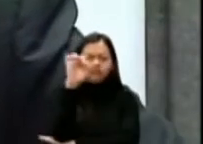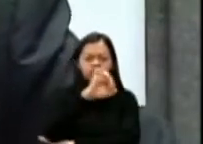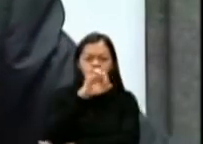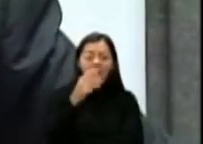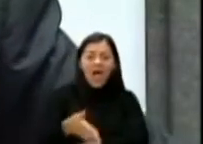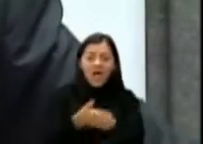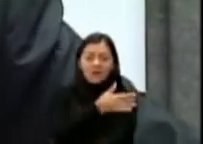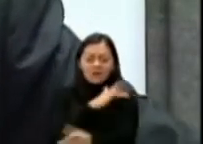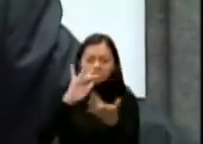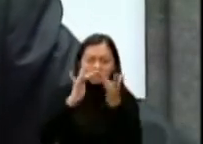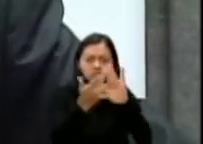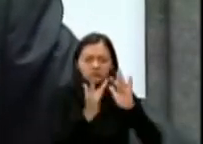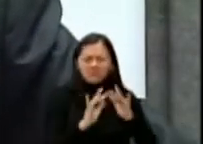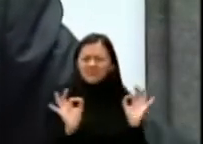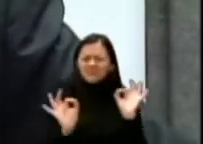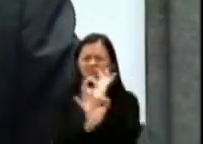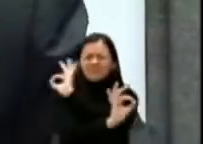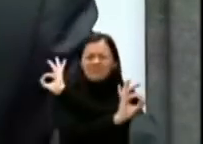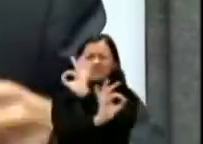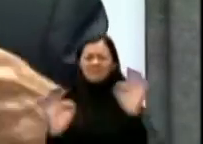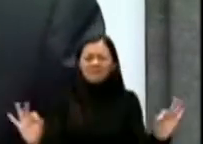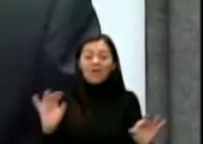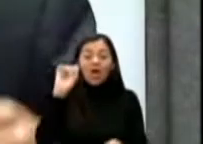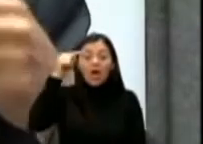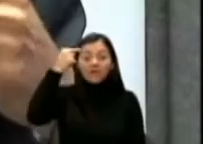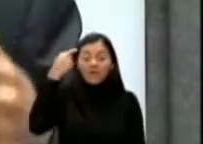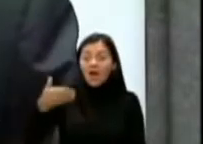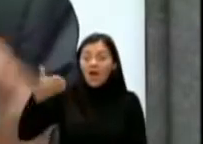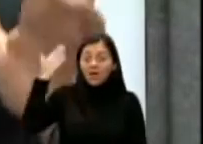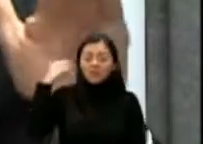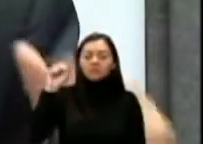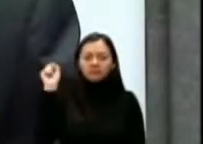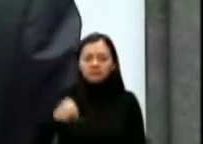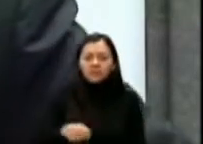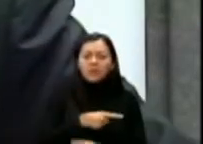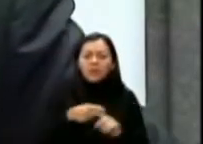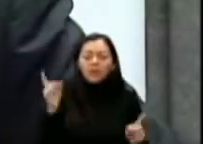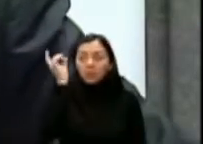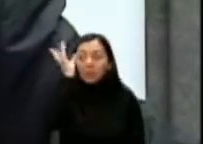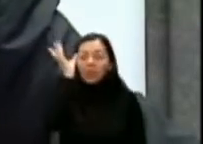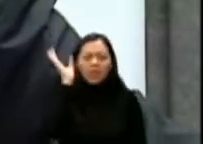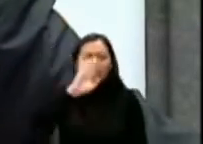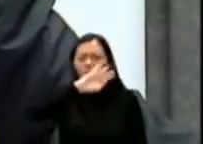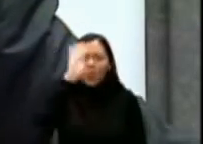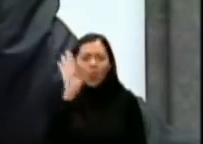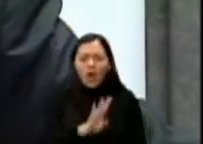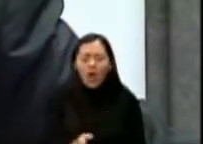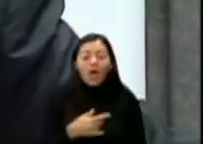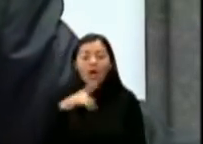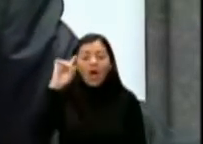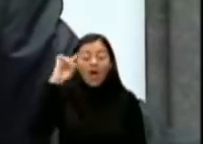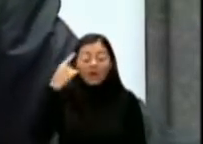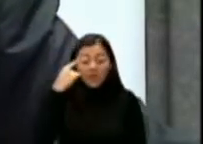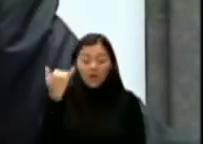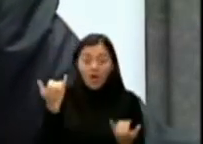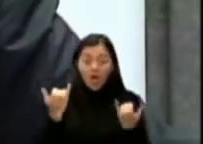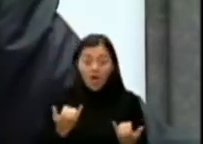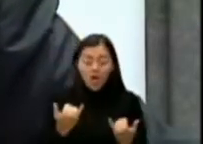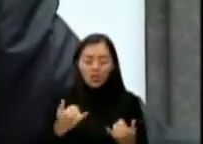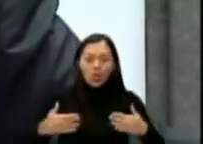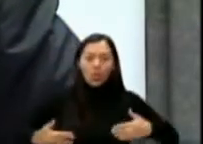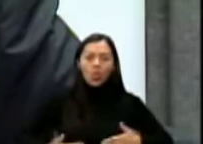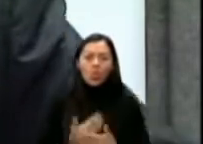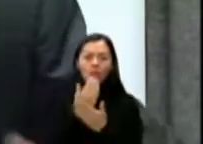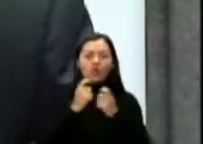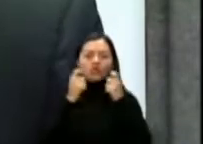hablaban de la troncal amazónica a quién se le ocurrió siquiera el concepto de la escuela de la del milenio